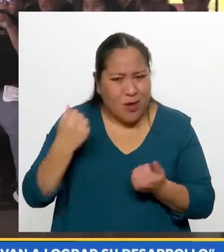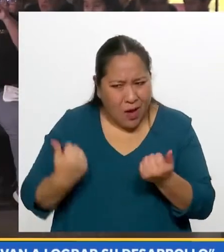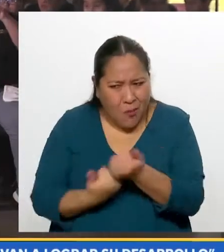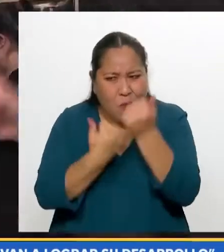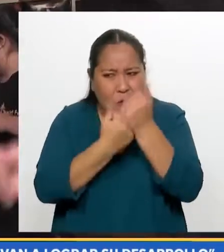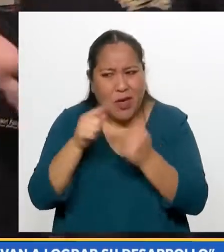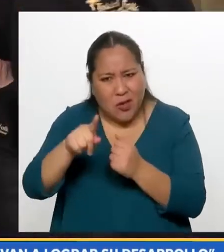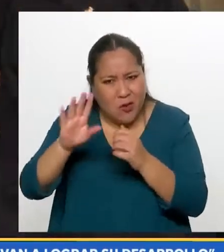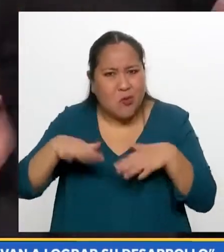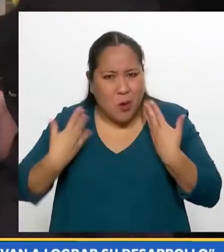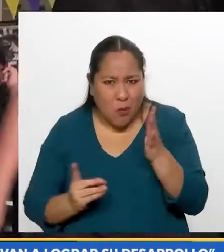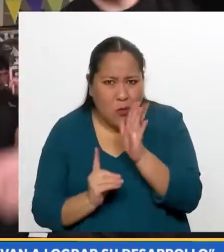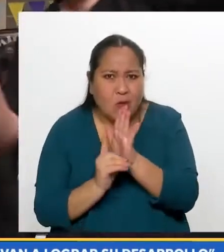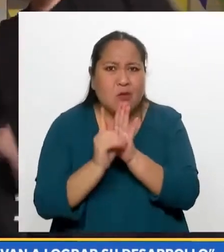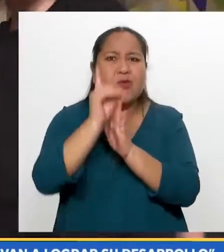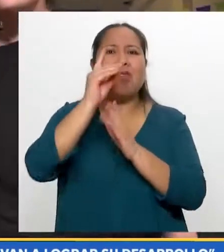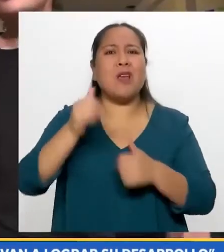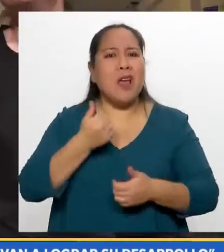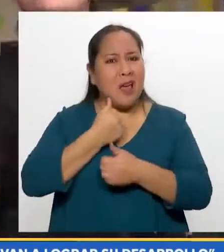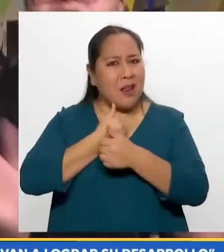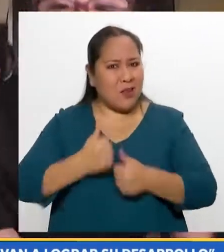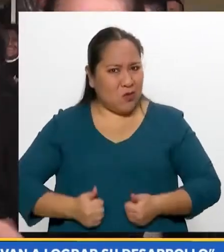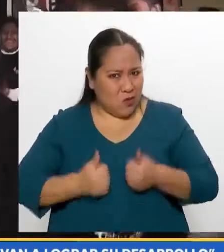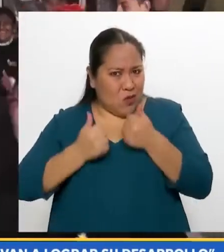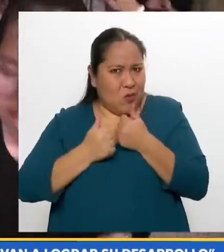van a lograr mucho su desarrollo en la vida.